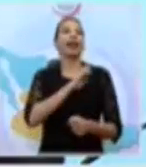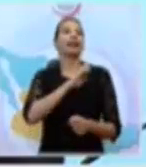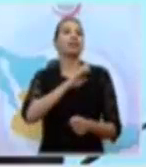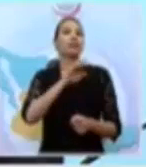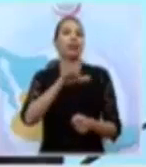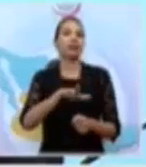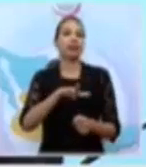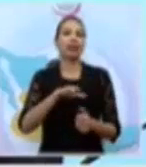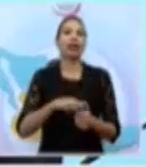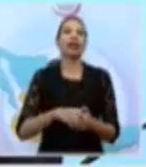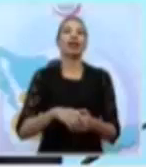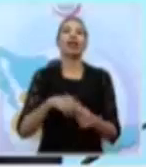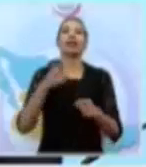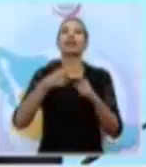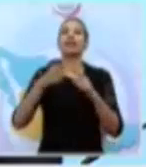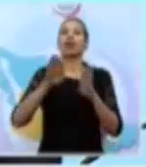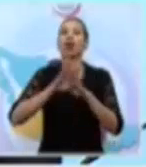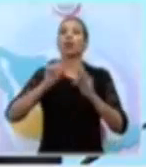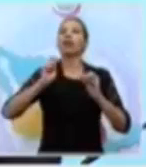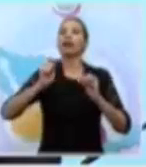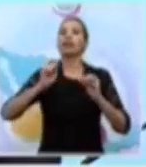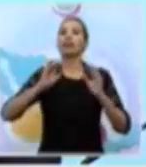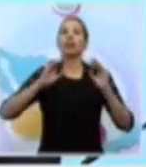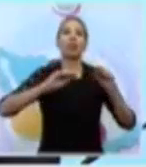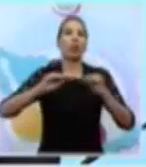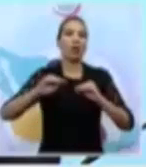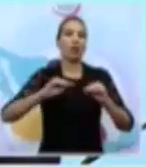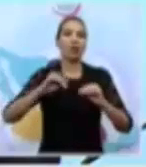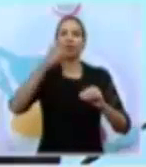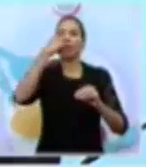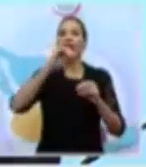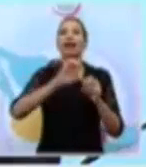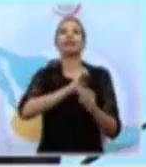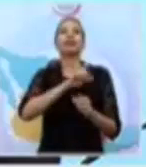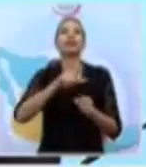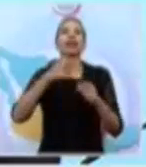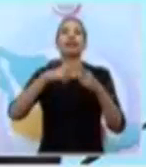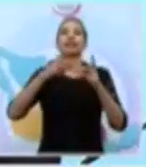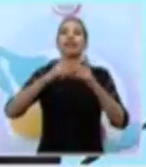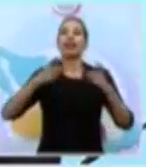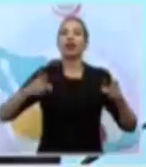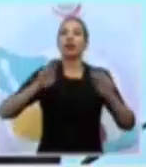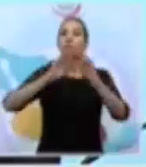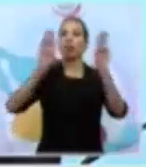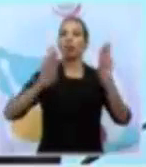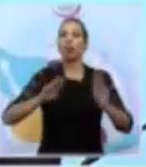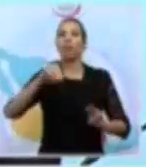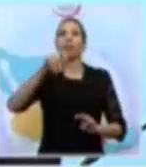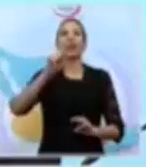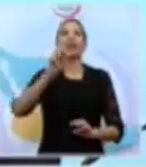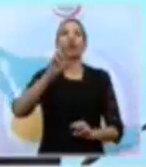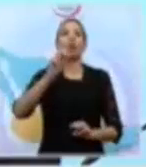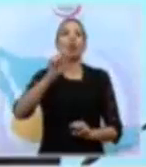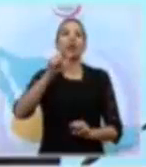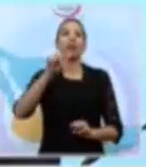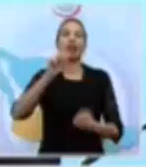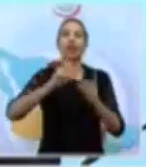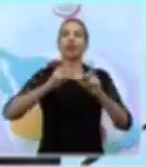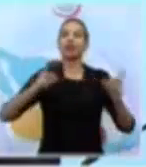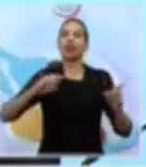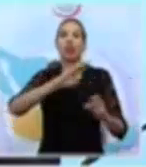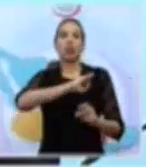especial de Movilidad, especial para el Desarrollo Metropolitano, Desarrollo